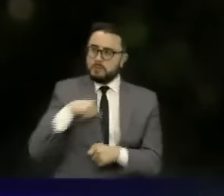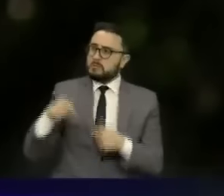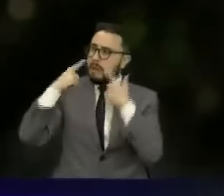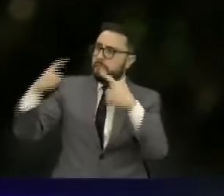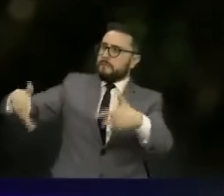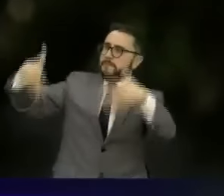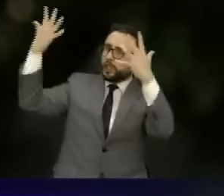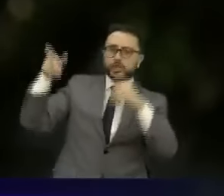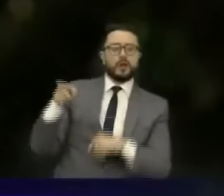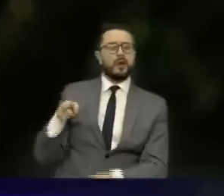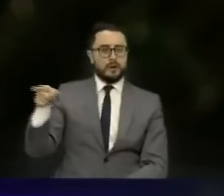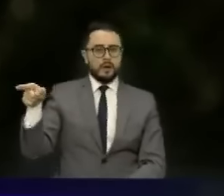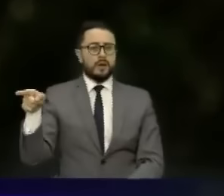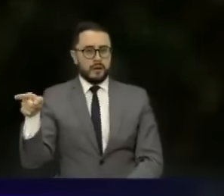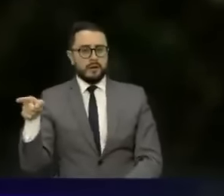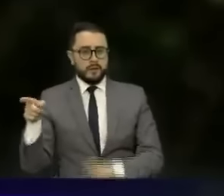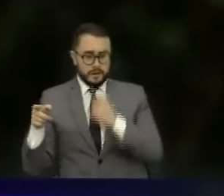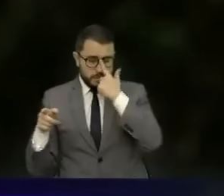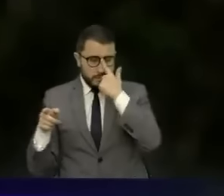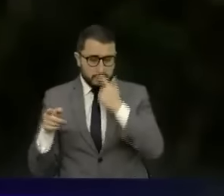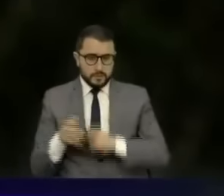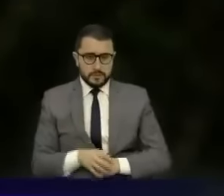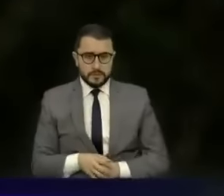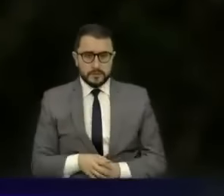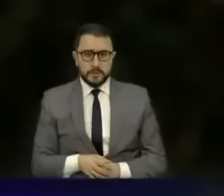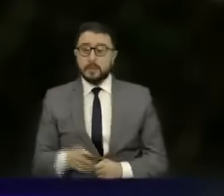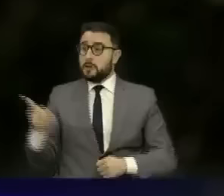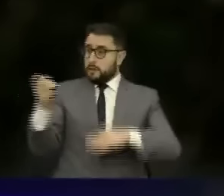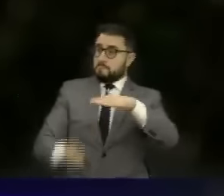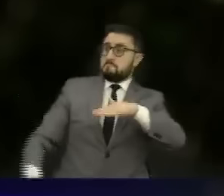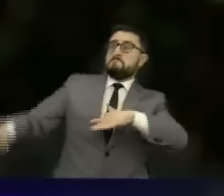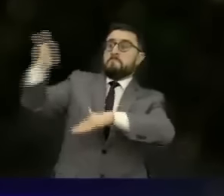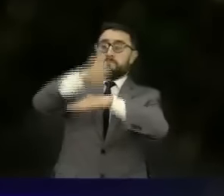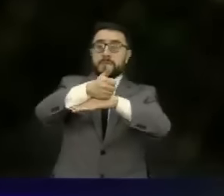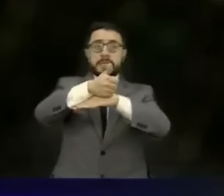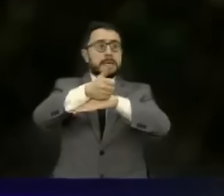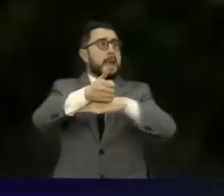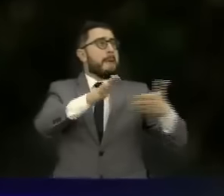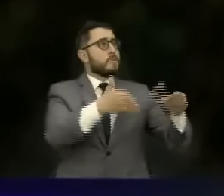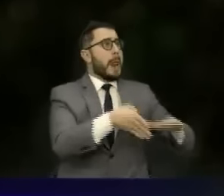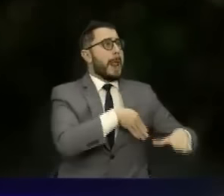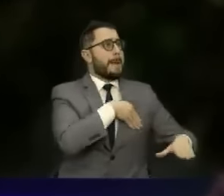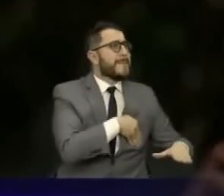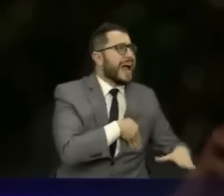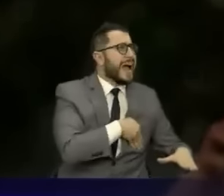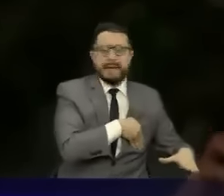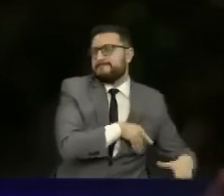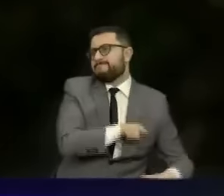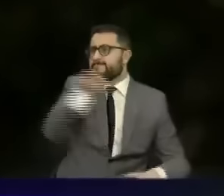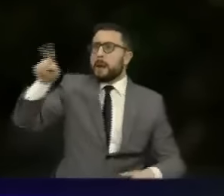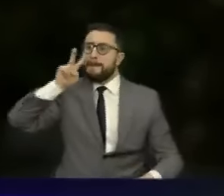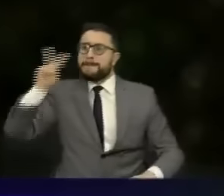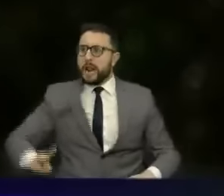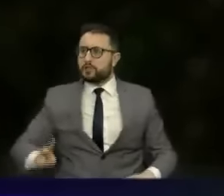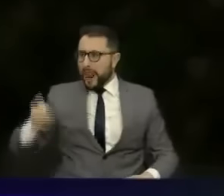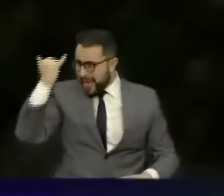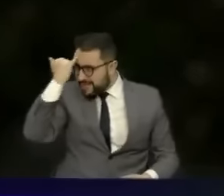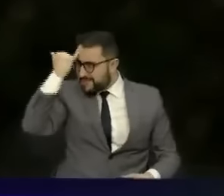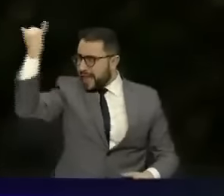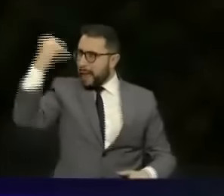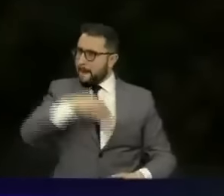famosa. Y de teniente pasó, una vez murió Bolívar, hacia Venezuela a luchar por la idea